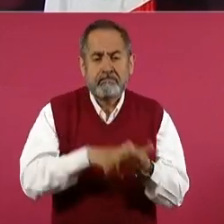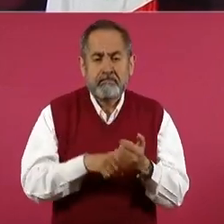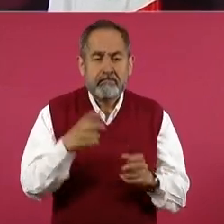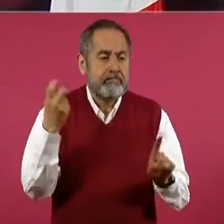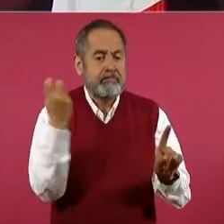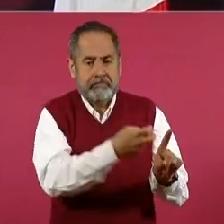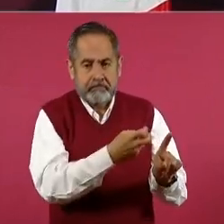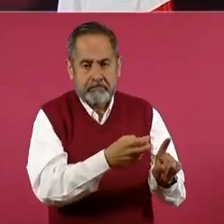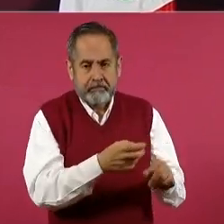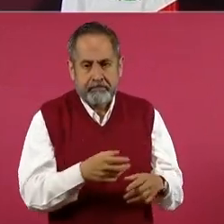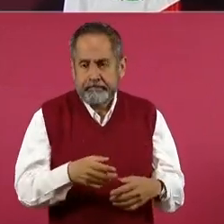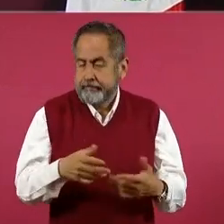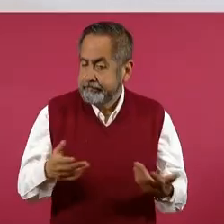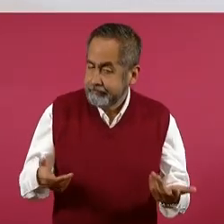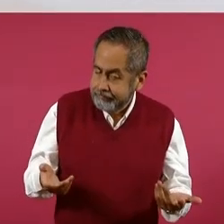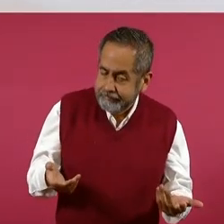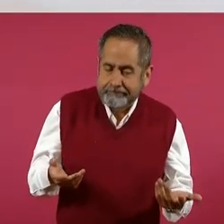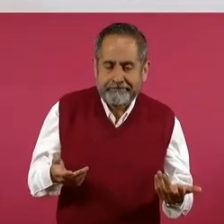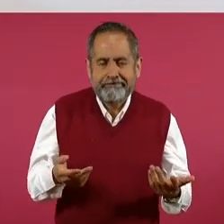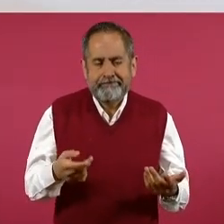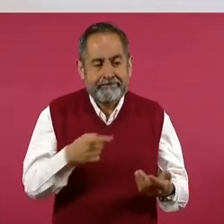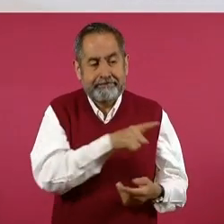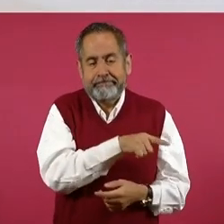los medios